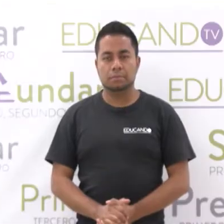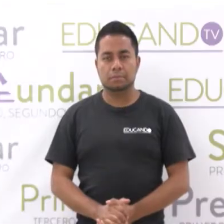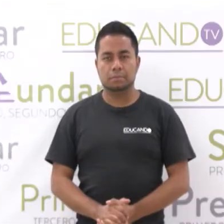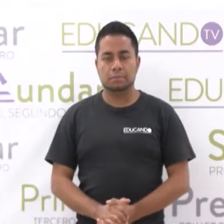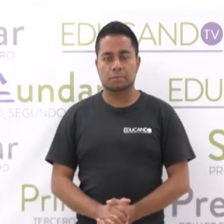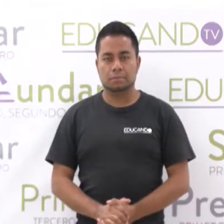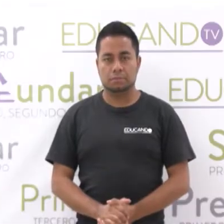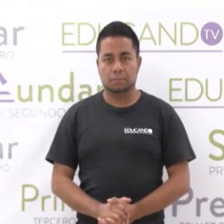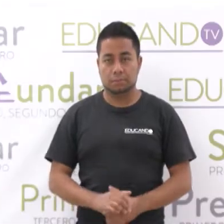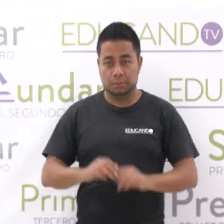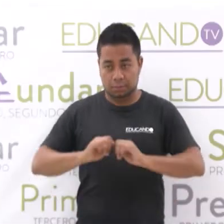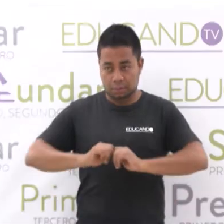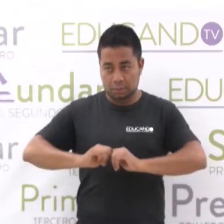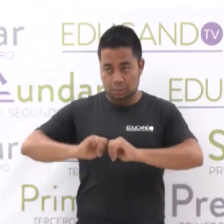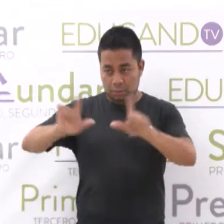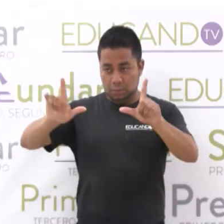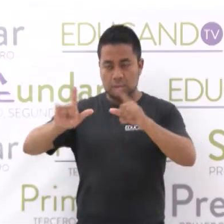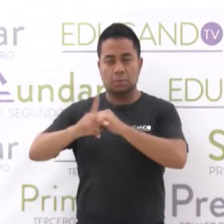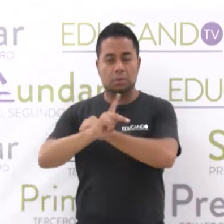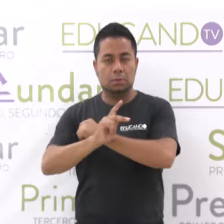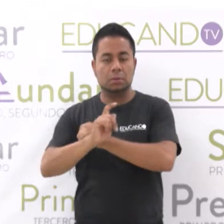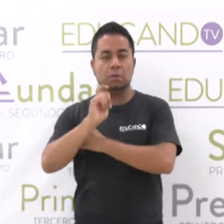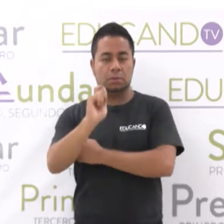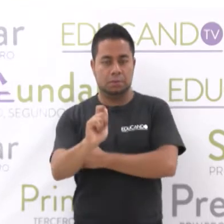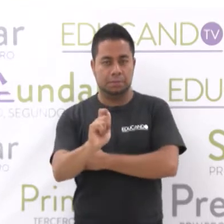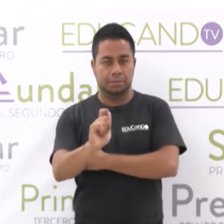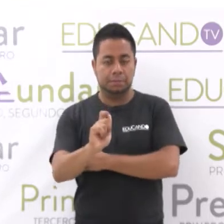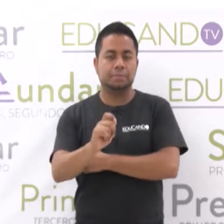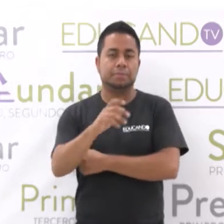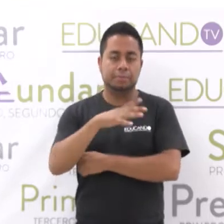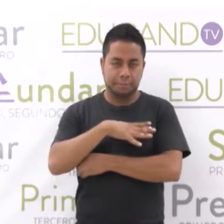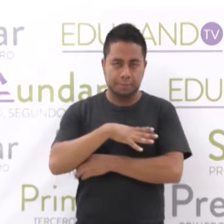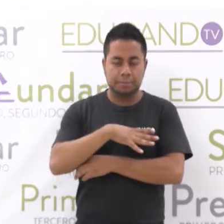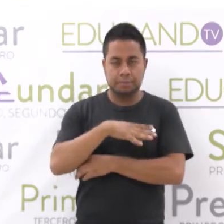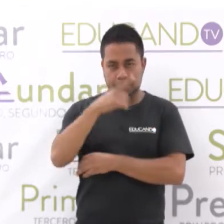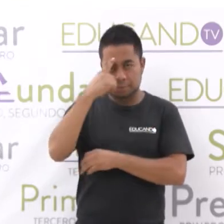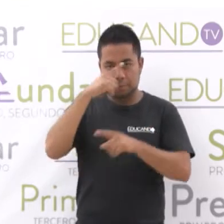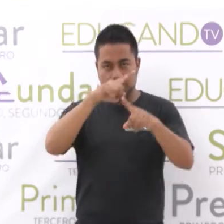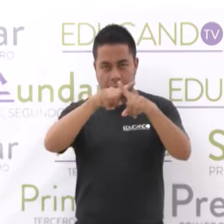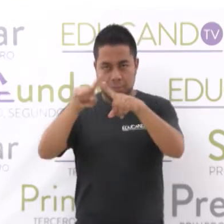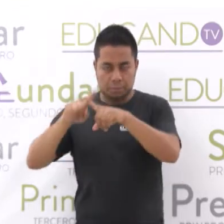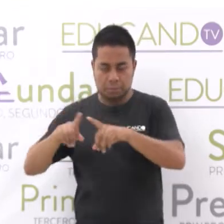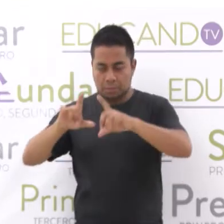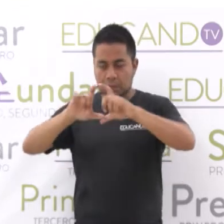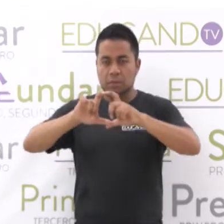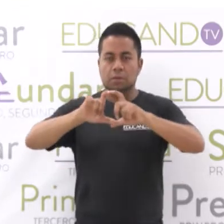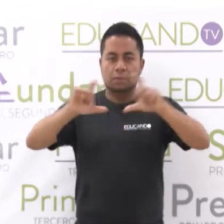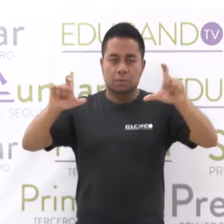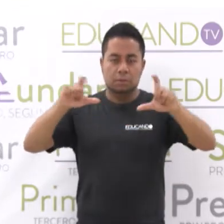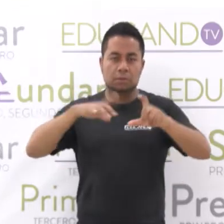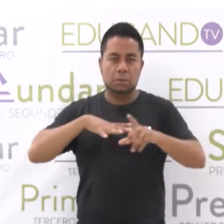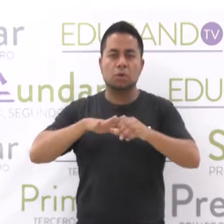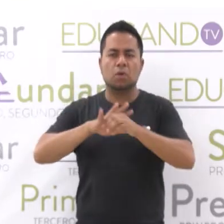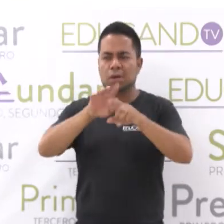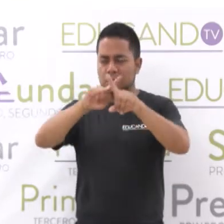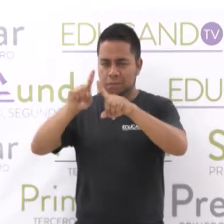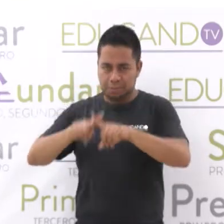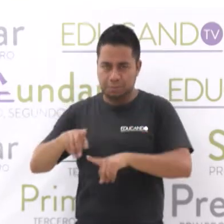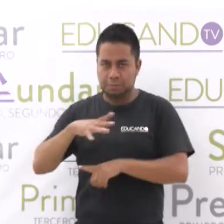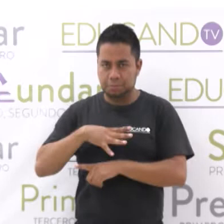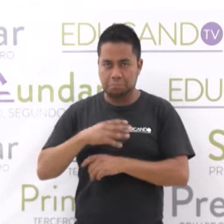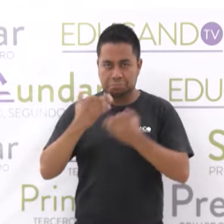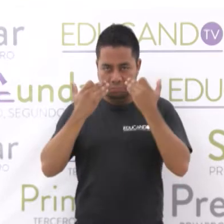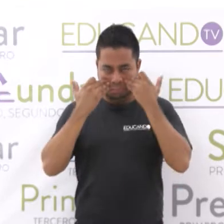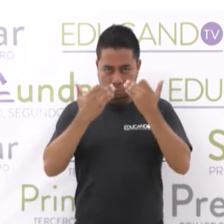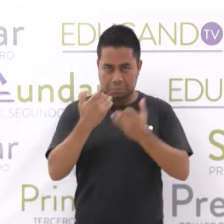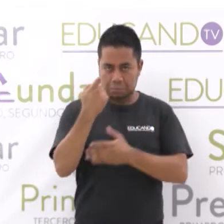registro se dividen en bibliográficas, hemerográficas, audiográficas,